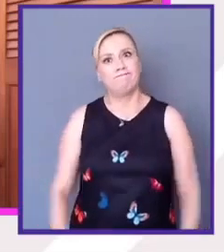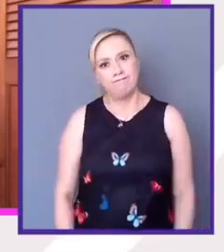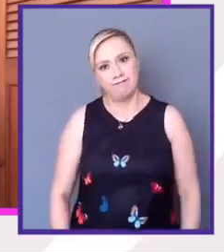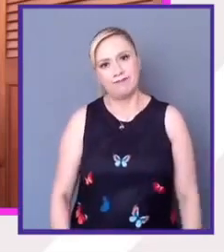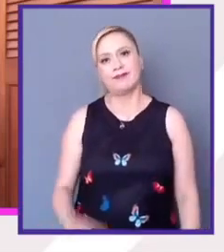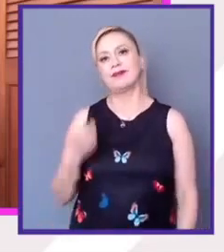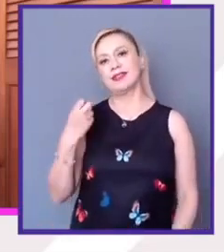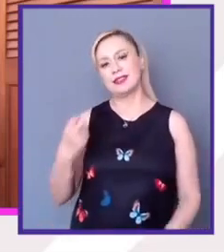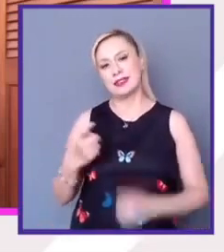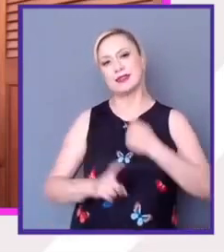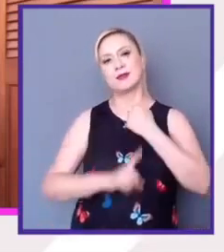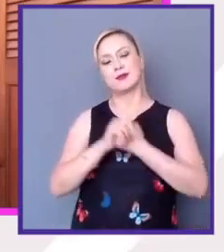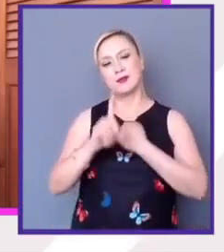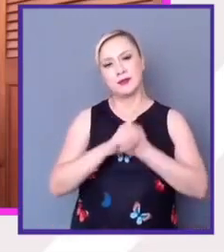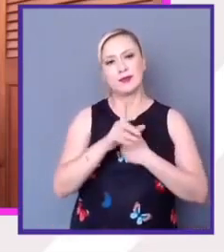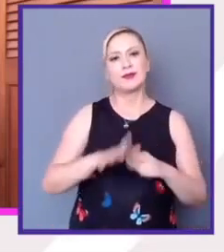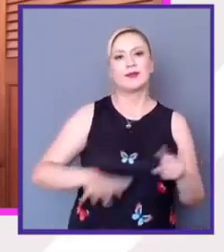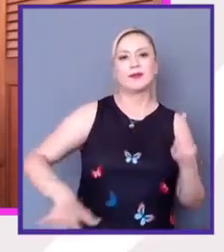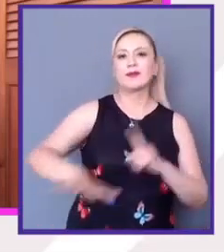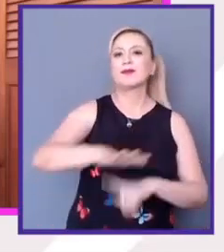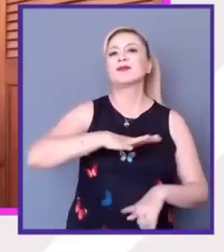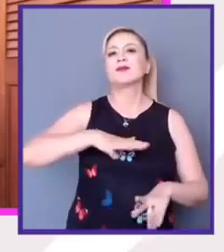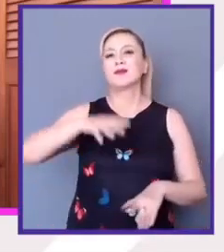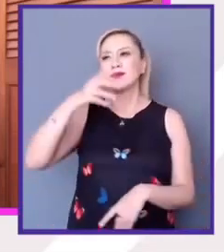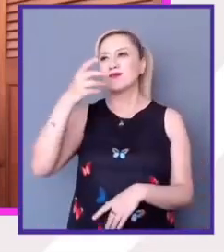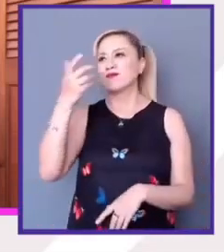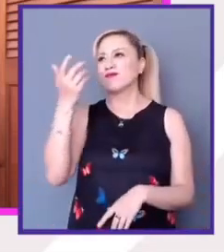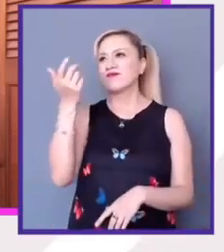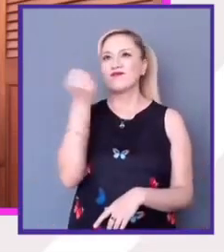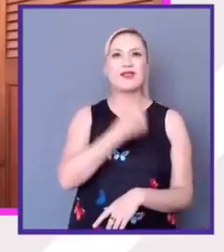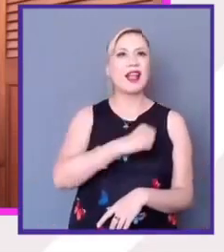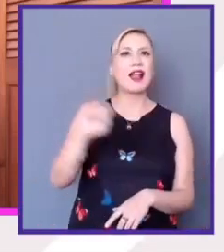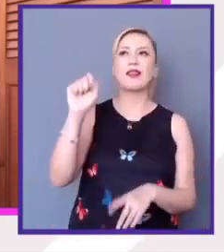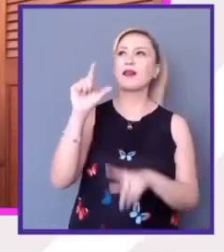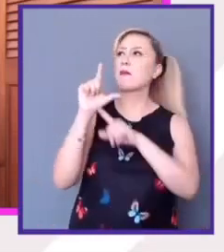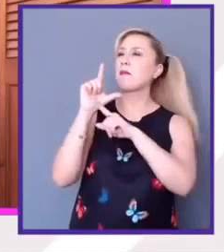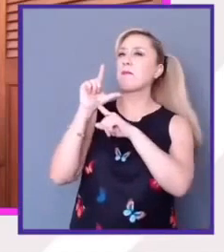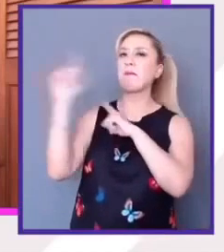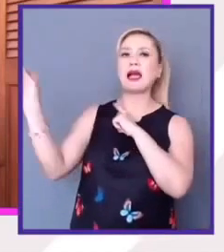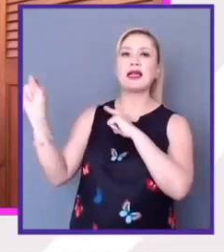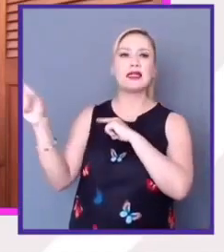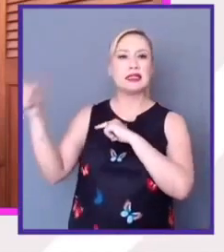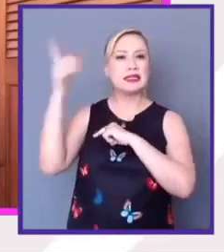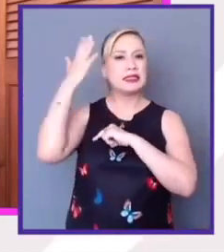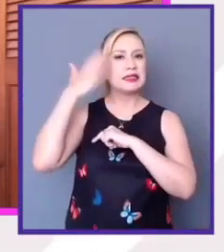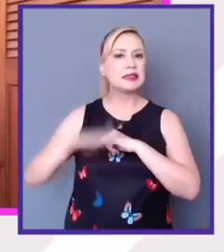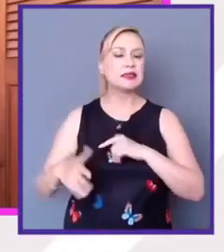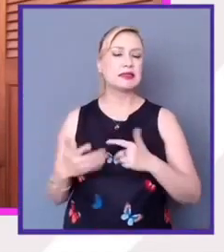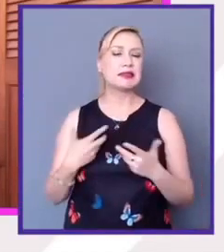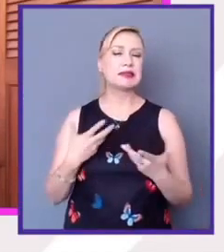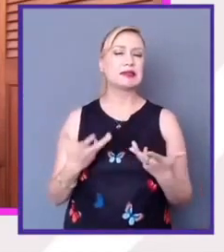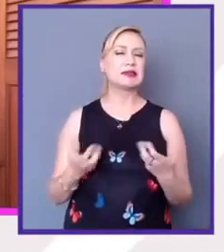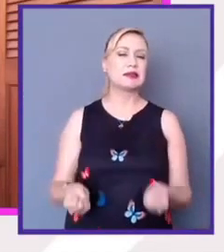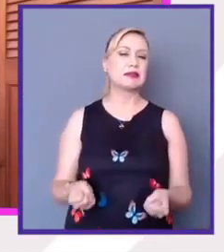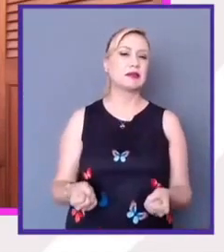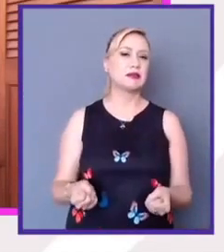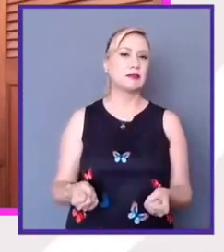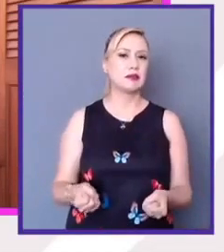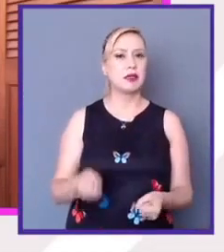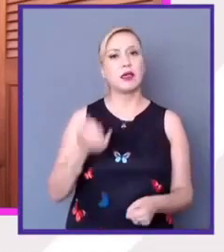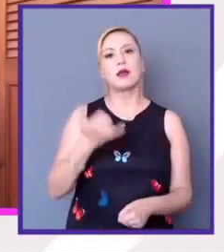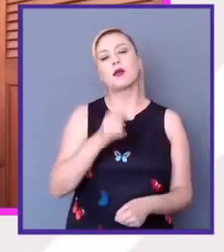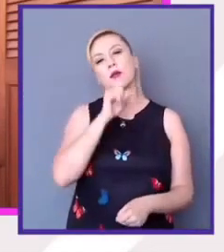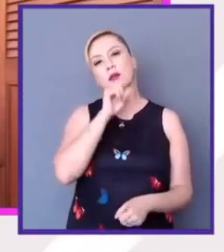impactos en todo lo vinculado a la pérdida de talento. Al mismo tiempo, pues esto justamente da una prevalencia de